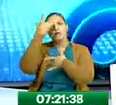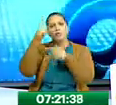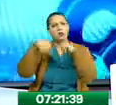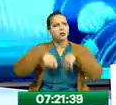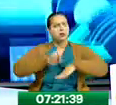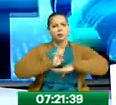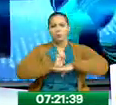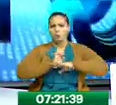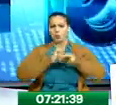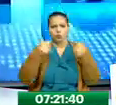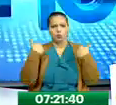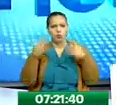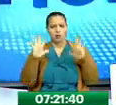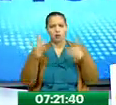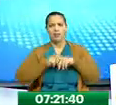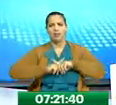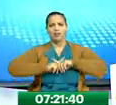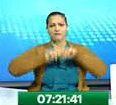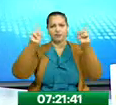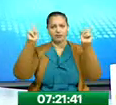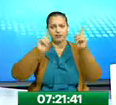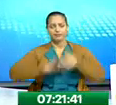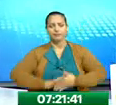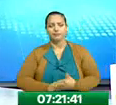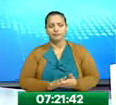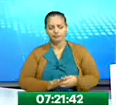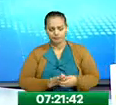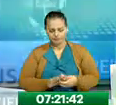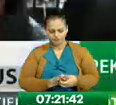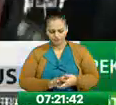del virus a nuestro país. Veamos.